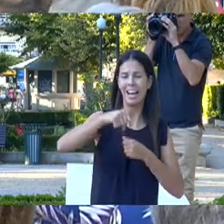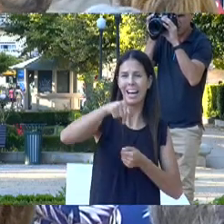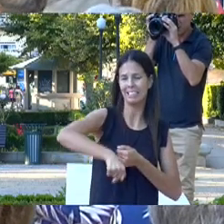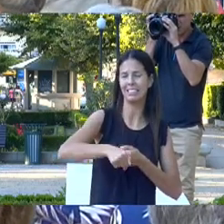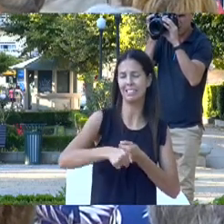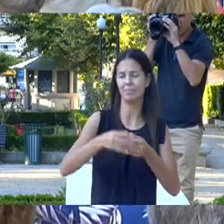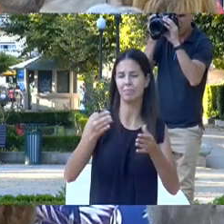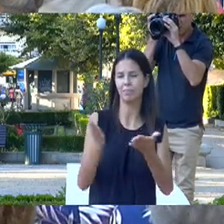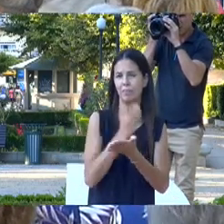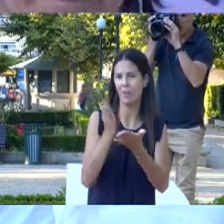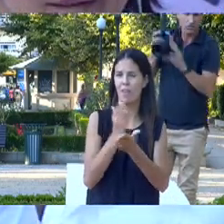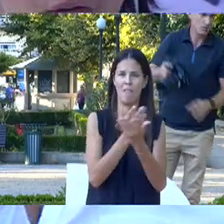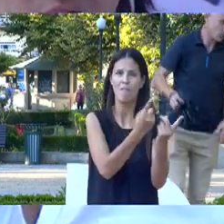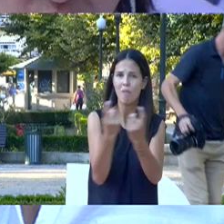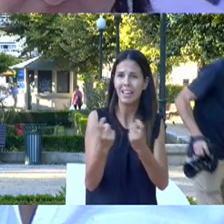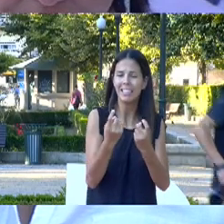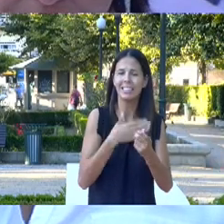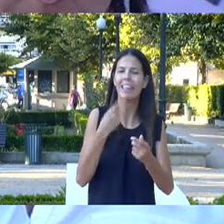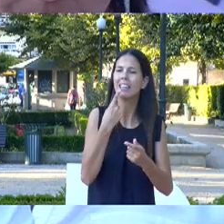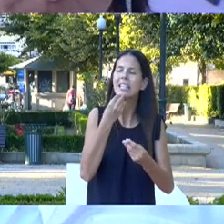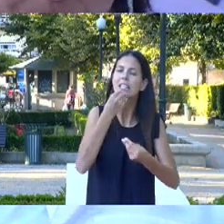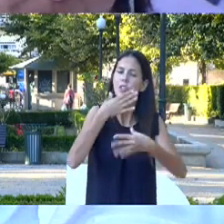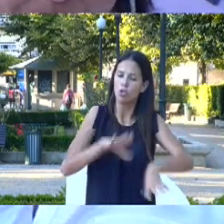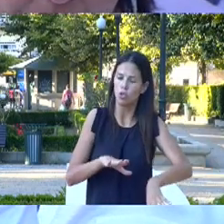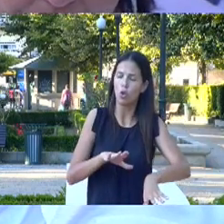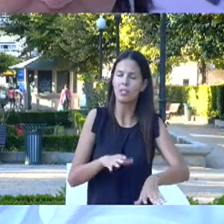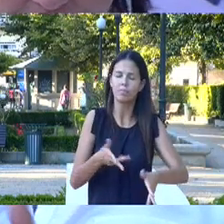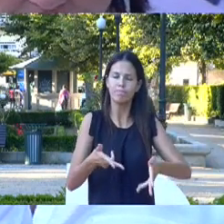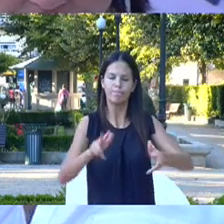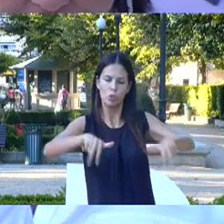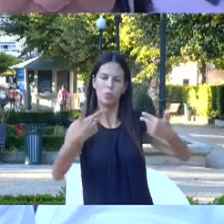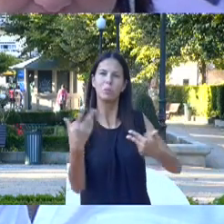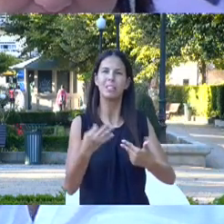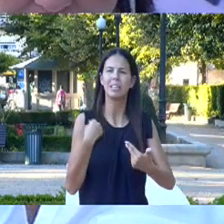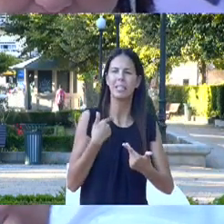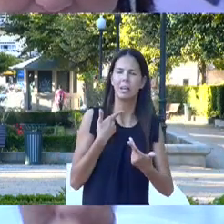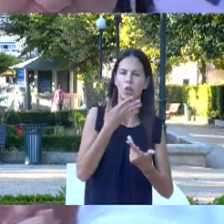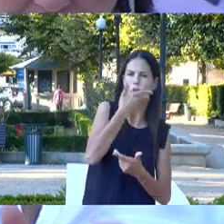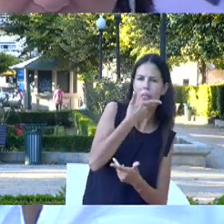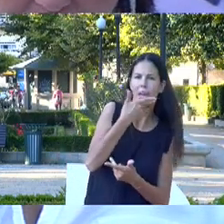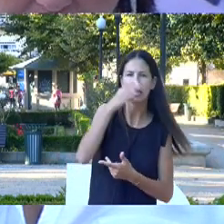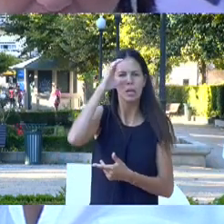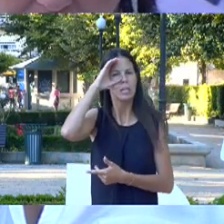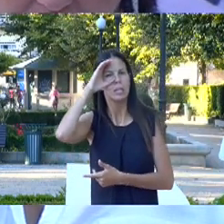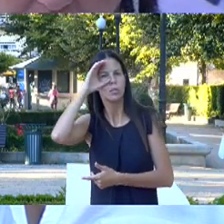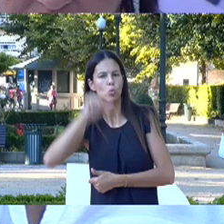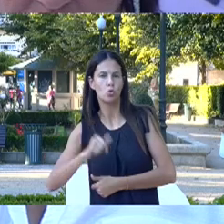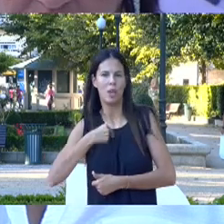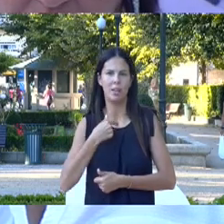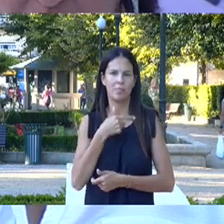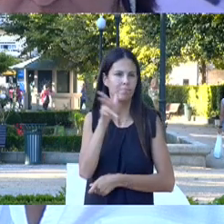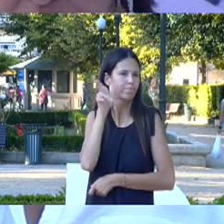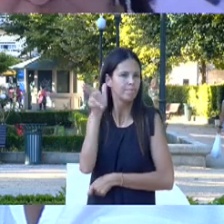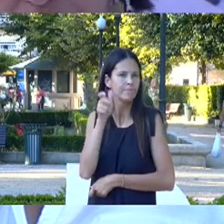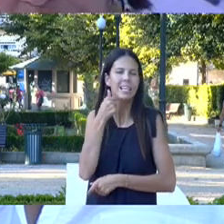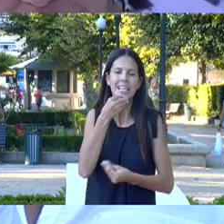páxinas, que son unha serie de relatos que nos van a poder permitir coñecer e escoitar, mediante eses relatos sonoros,